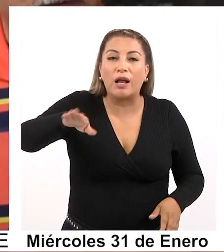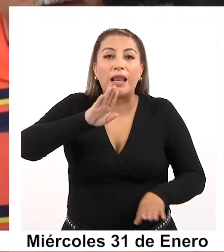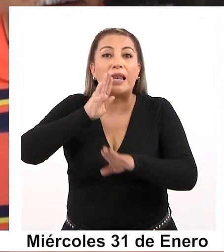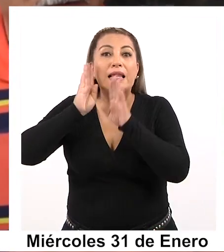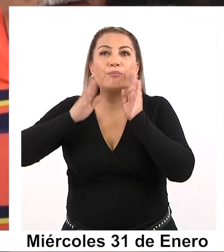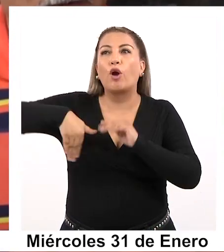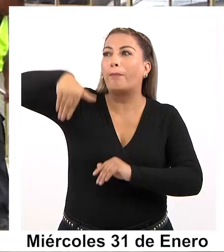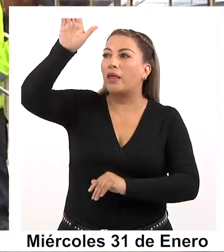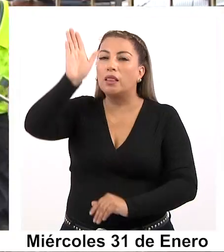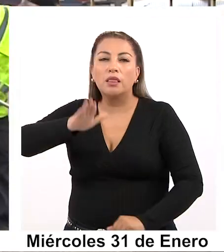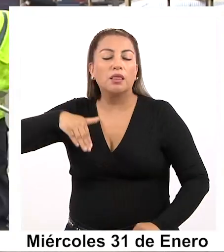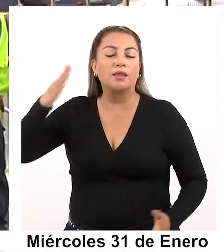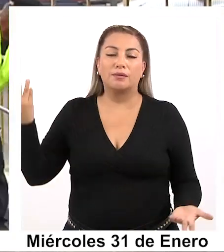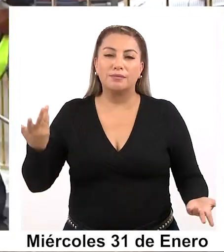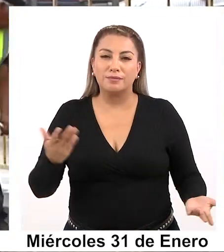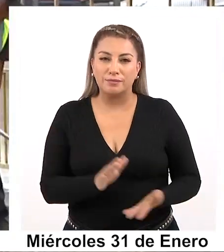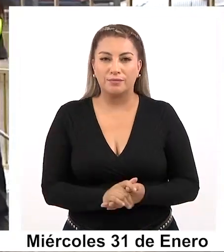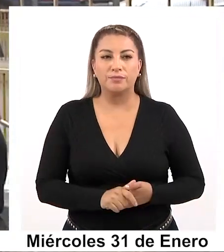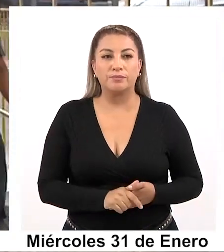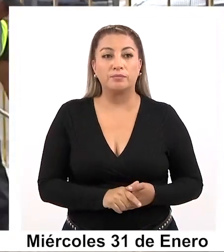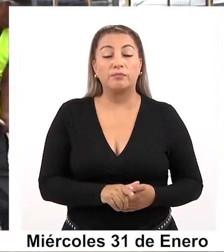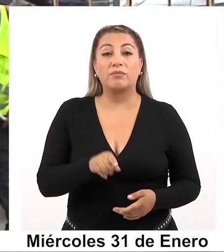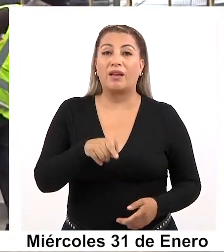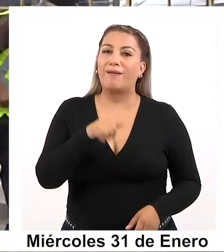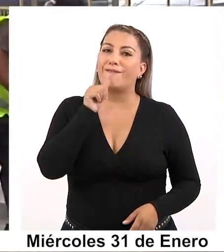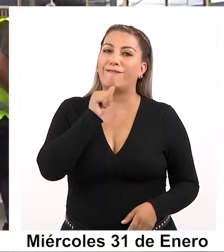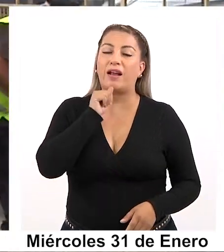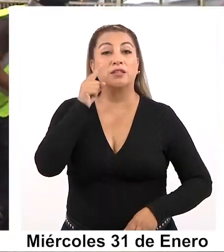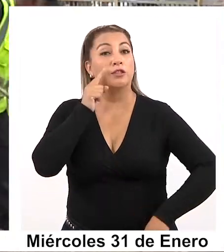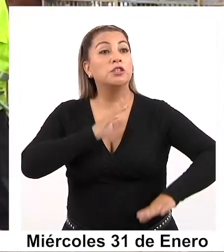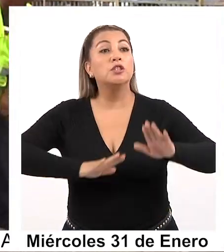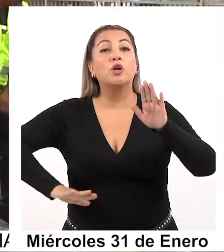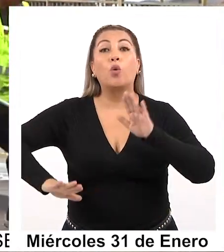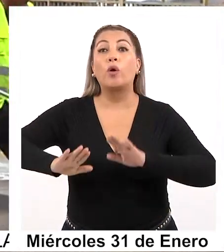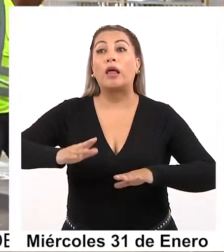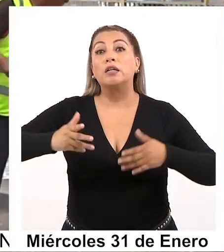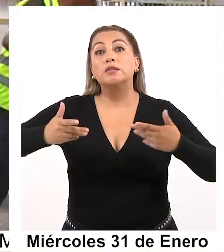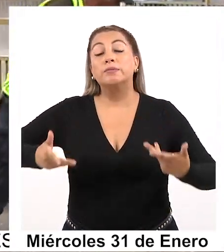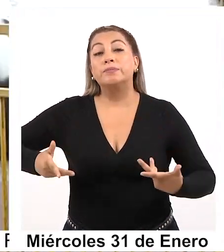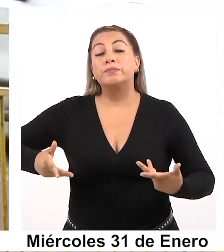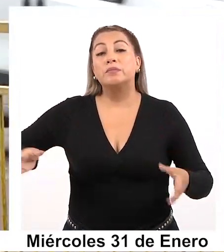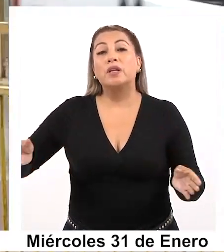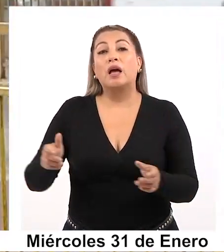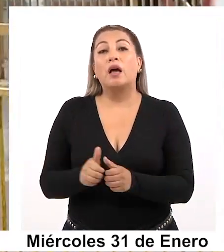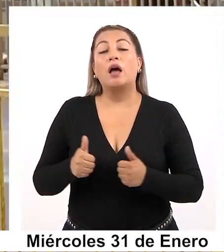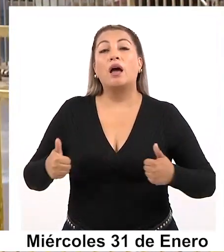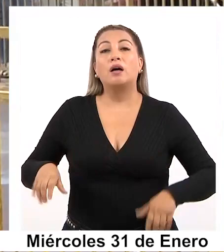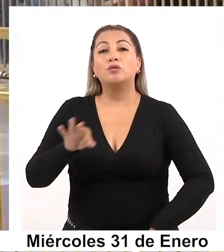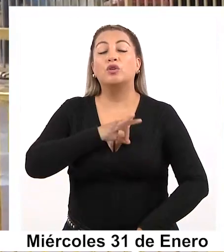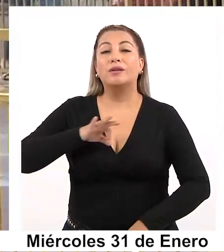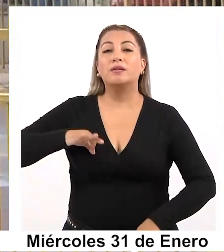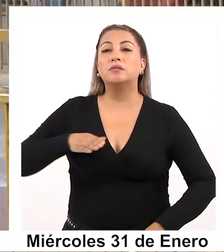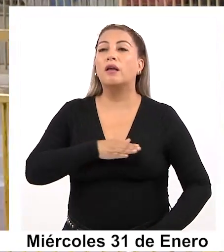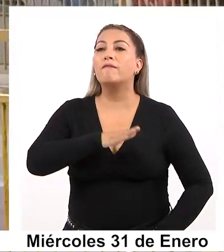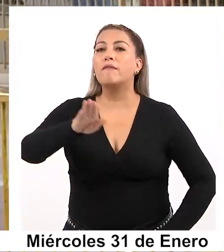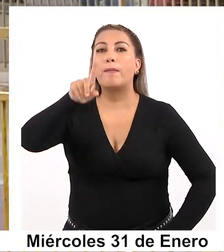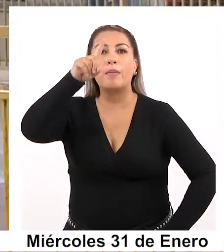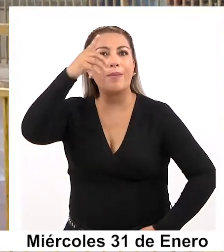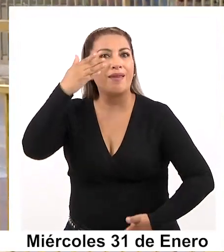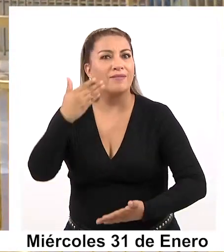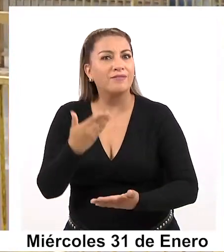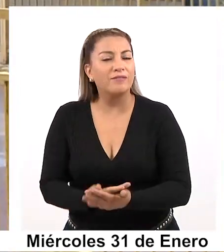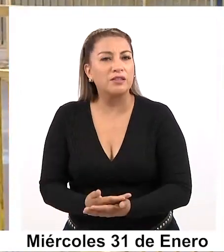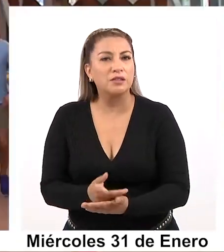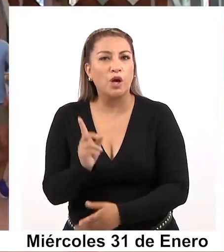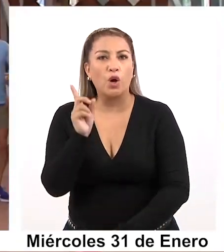pintura de la caleta. Esta falta de mantención les pasó la cuenta y la autoridad sanitaria, por primera vez